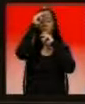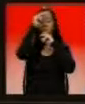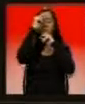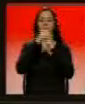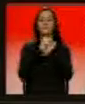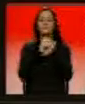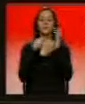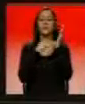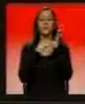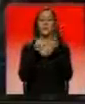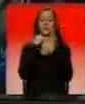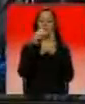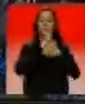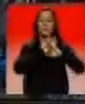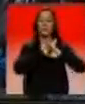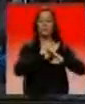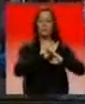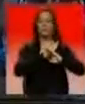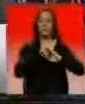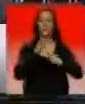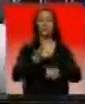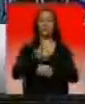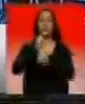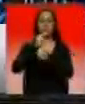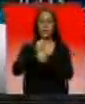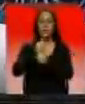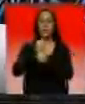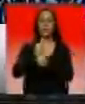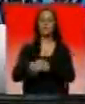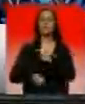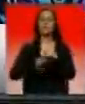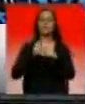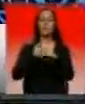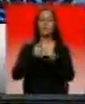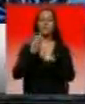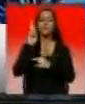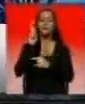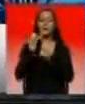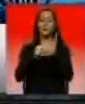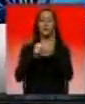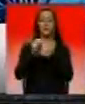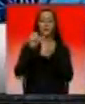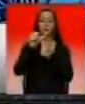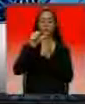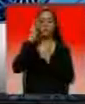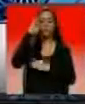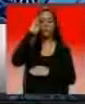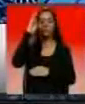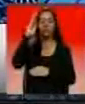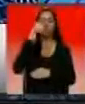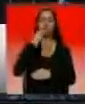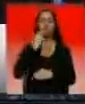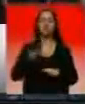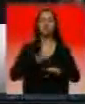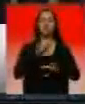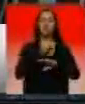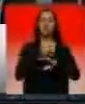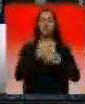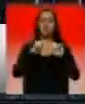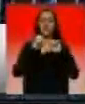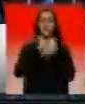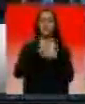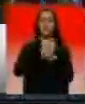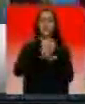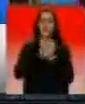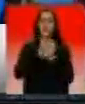Los ministros de Defensa, Seguridad y el viceministro del Interior sustentaron en la Asamblea las reformas a la Ley de Seguridad Social de